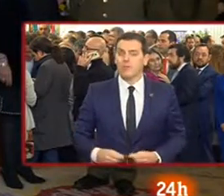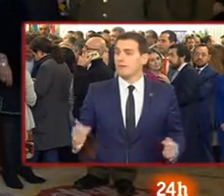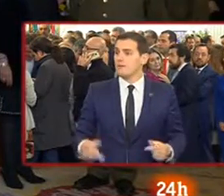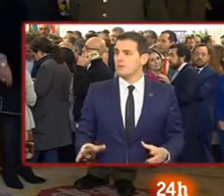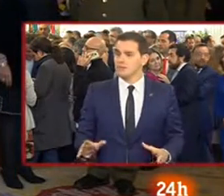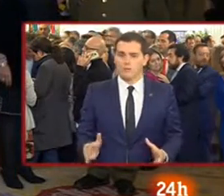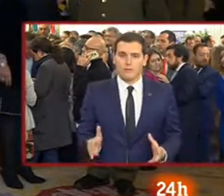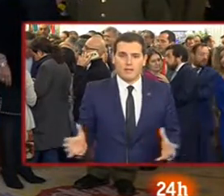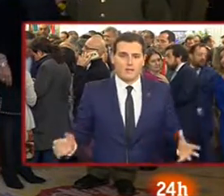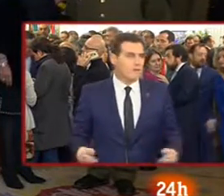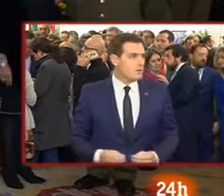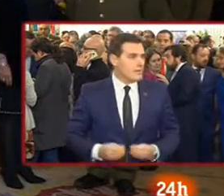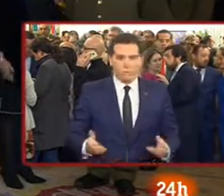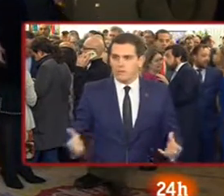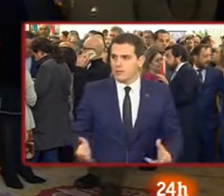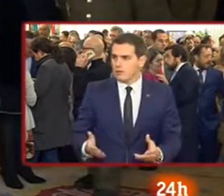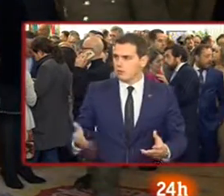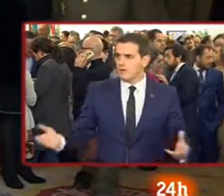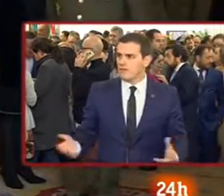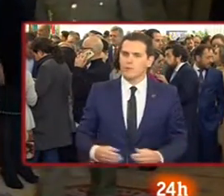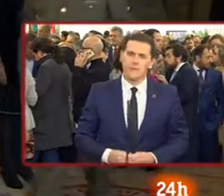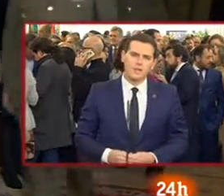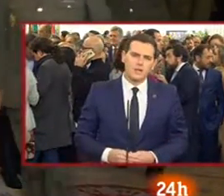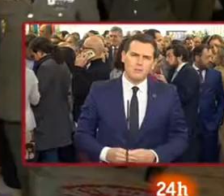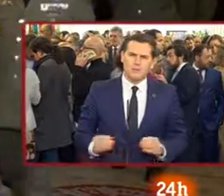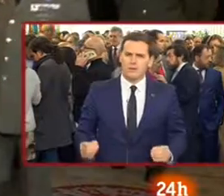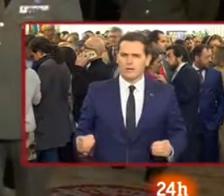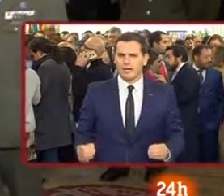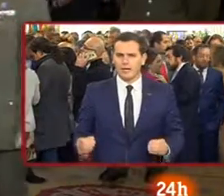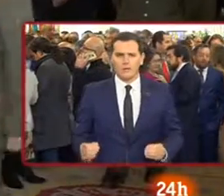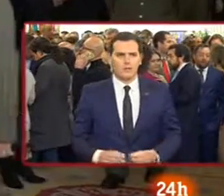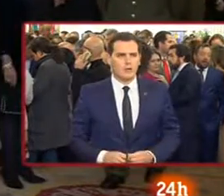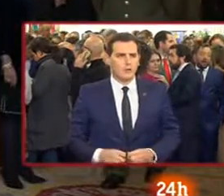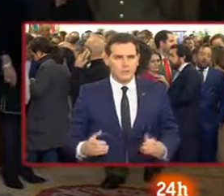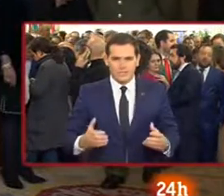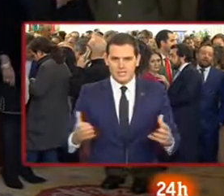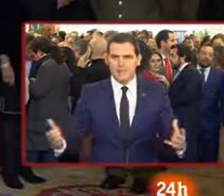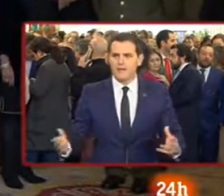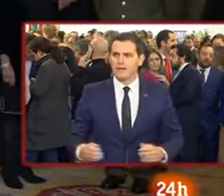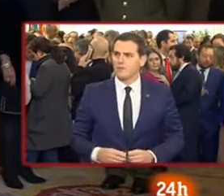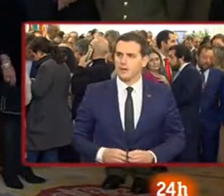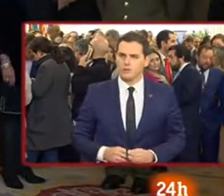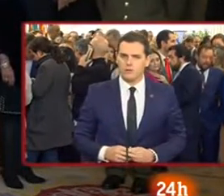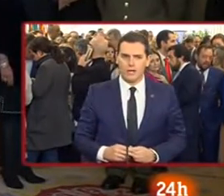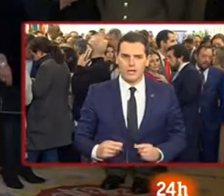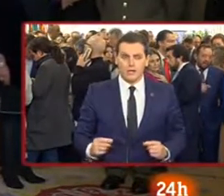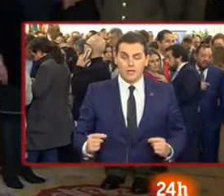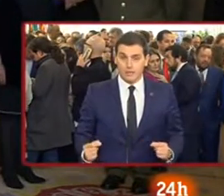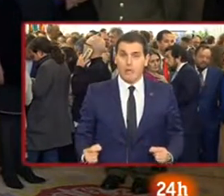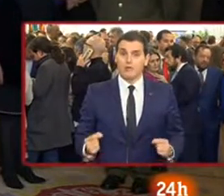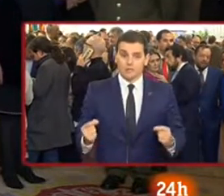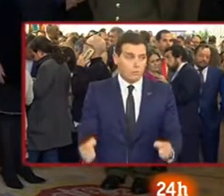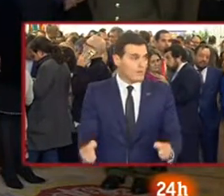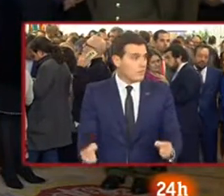europeísmo, pero también nuestra Constitución merece una actualización, una reforma. Pero también quiero dejar claro en un día como hoy, que se habla de la reforma constitucional,